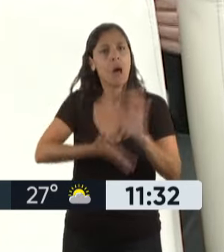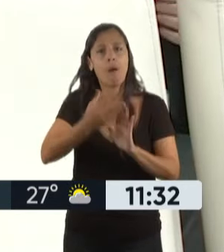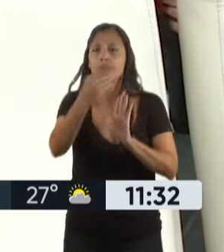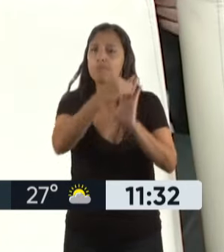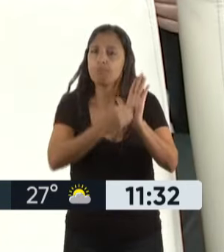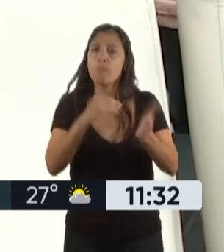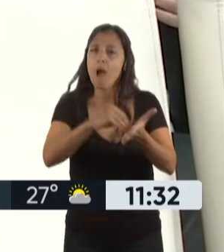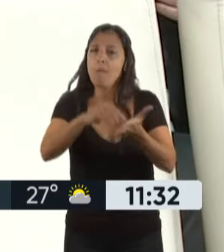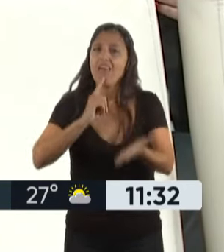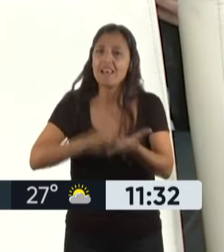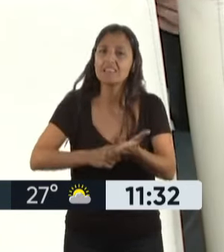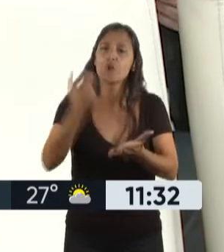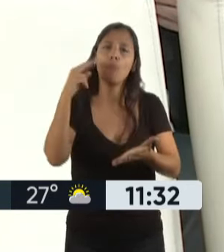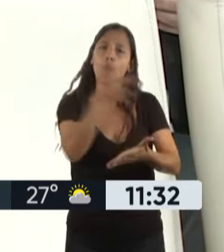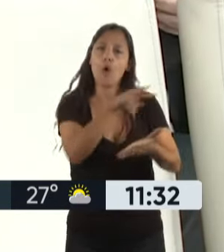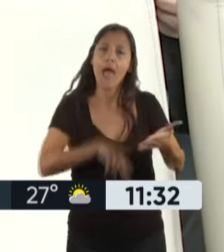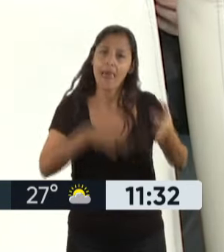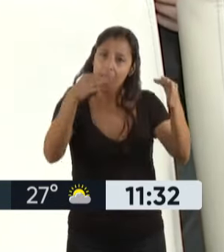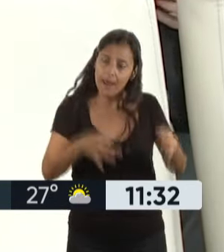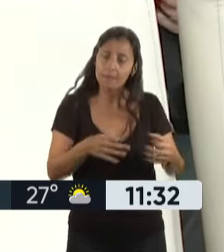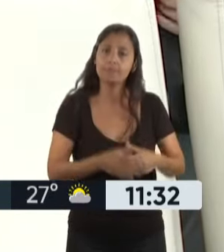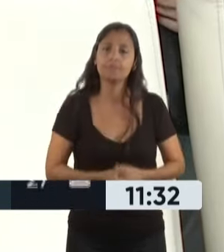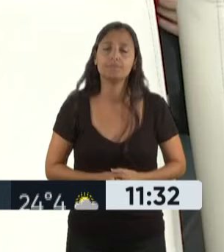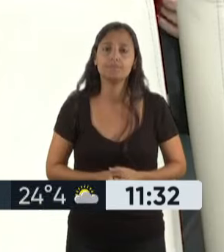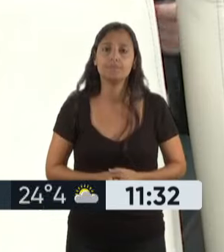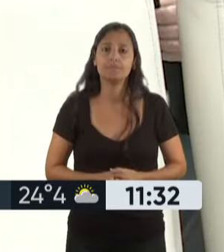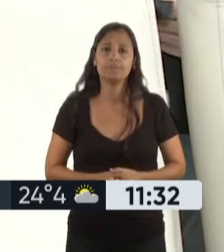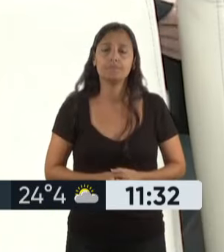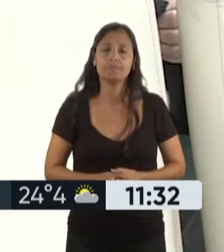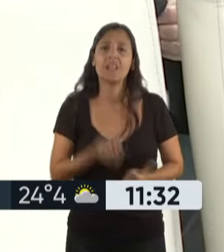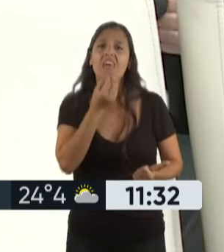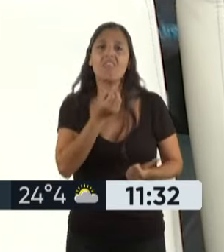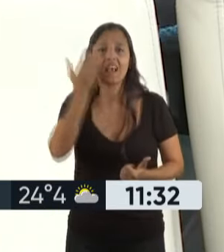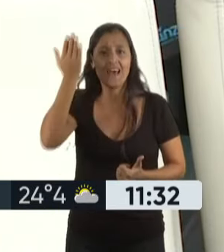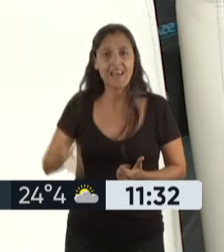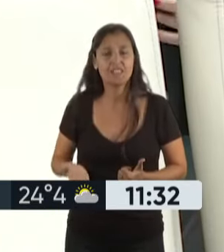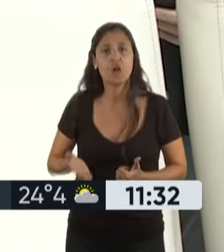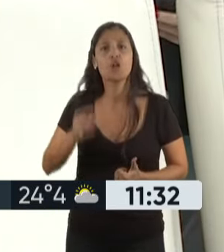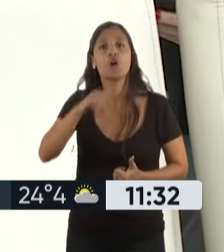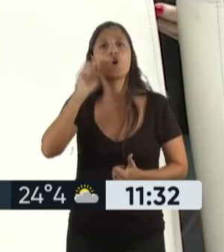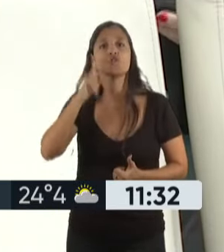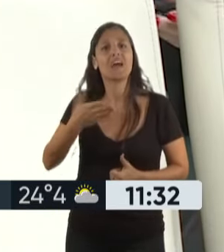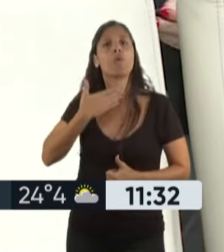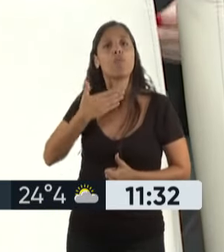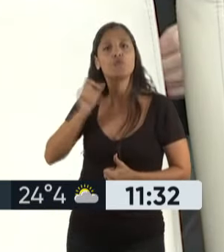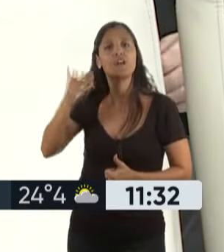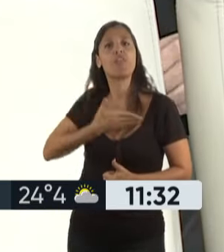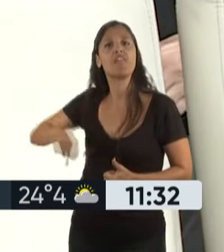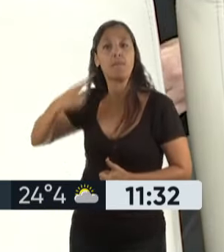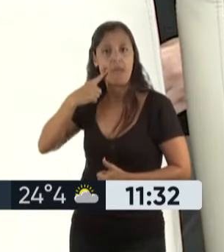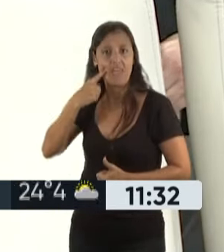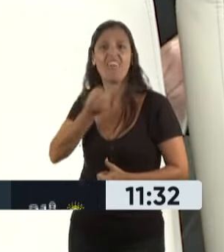adicionales voy a leer textualmente ahora la declaración de Yuli cosac la Vocero del fondo